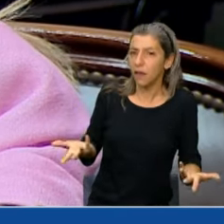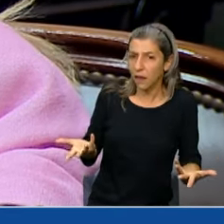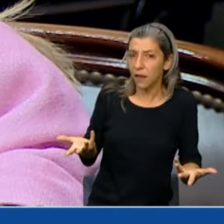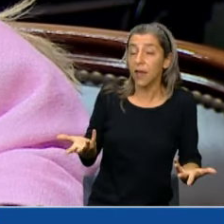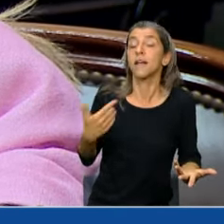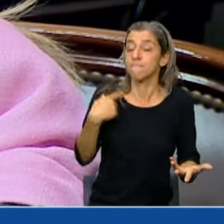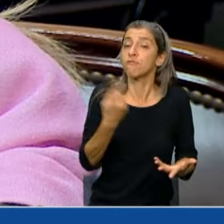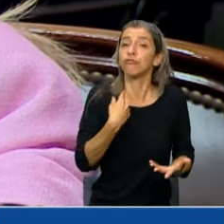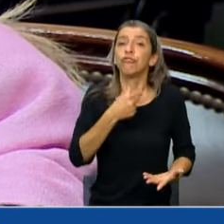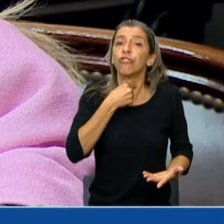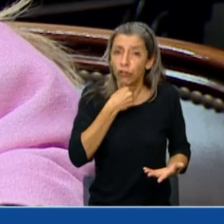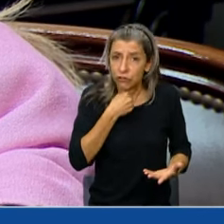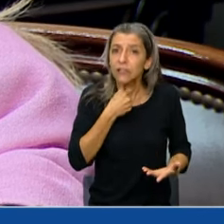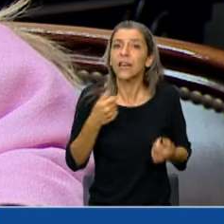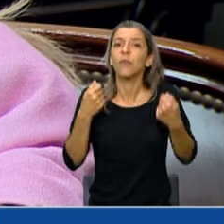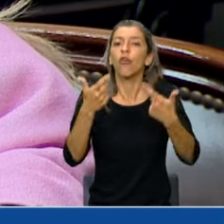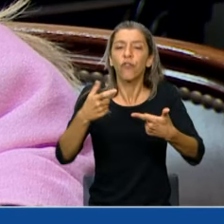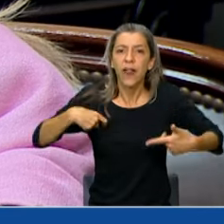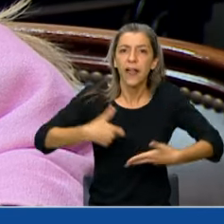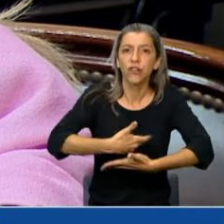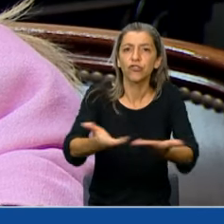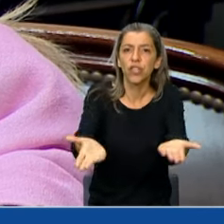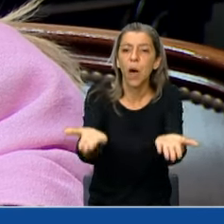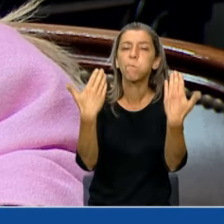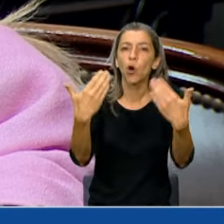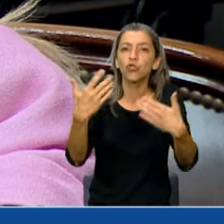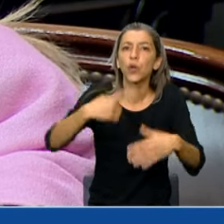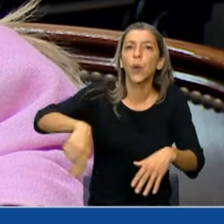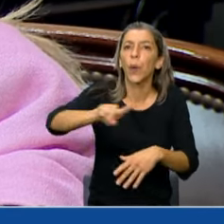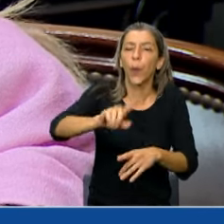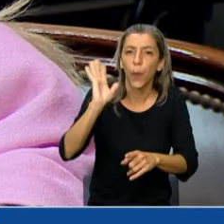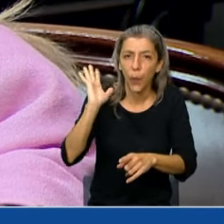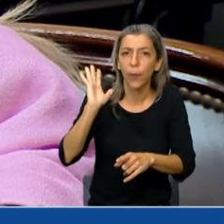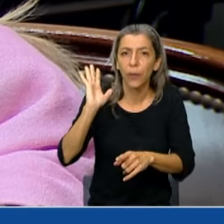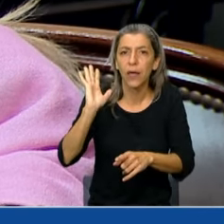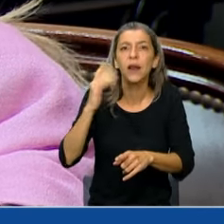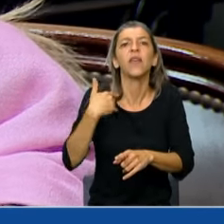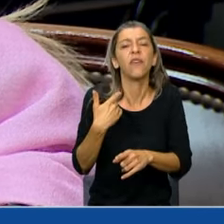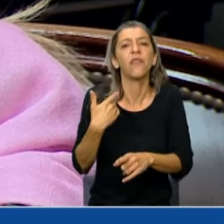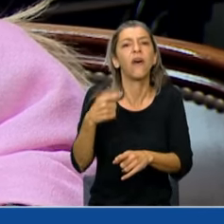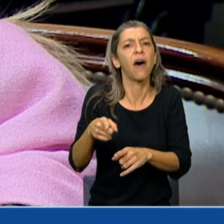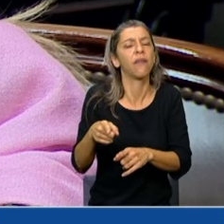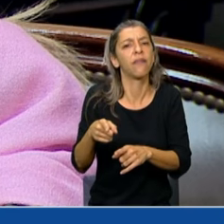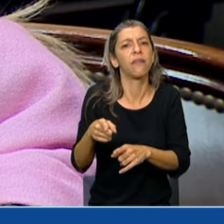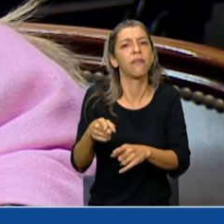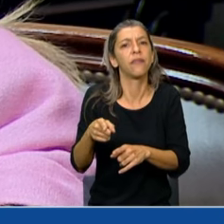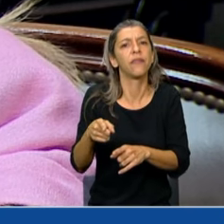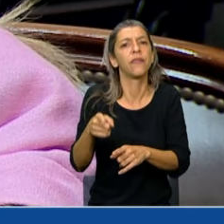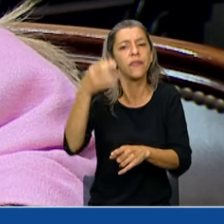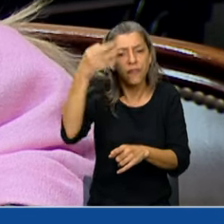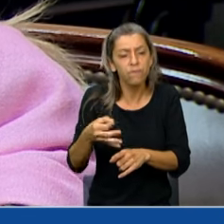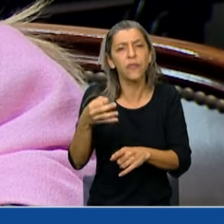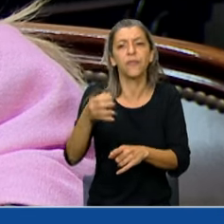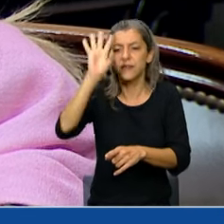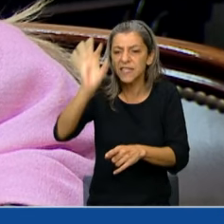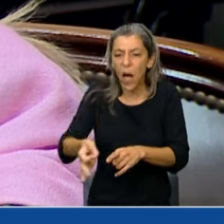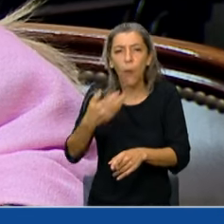asegurarle a la población las posibilidades de tener la pesca debidamente trazada